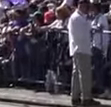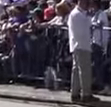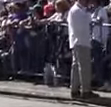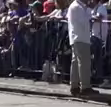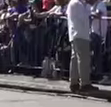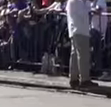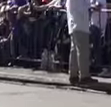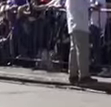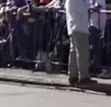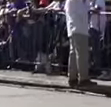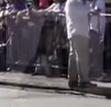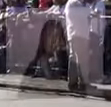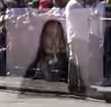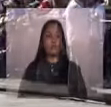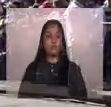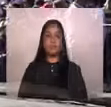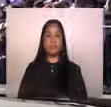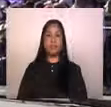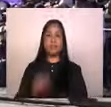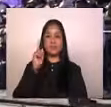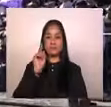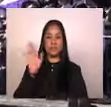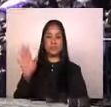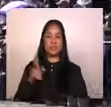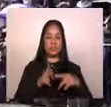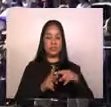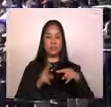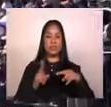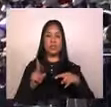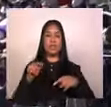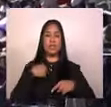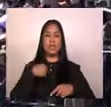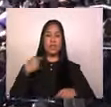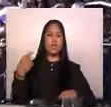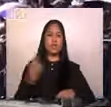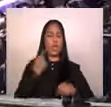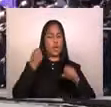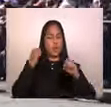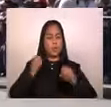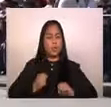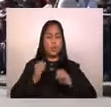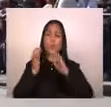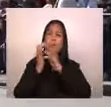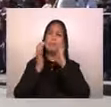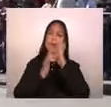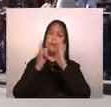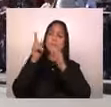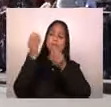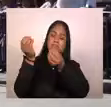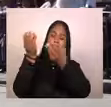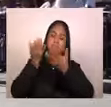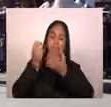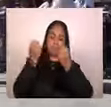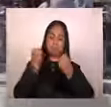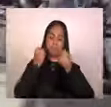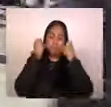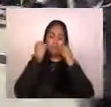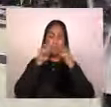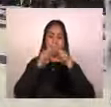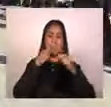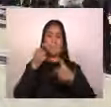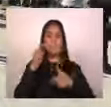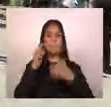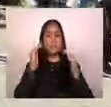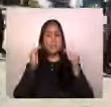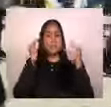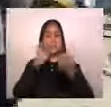Con su lema, todo lo bueno en Cristo que me fortalece, se hacen presentes en este desfile cívico